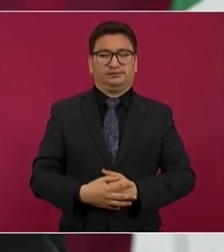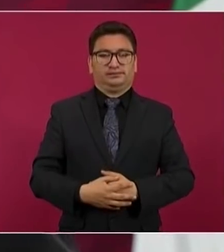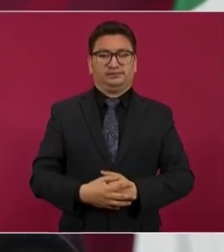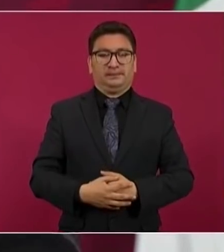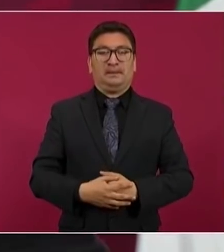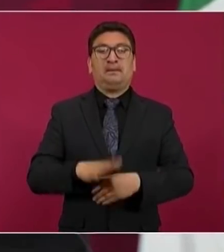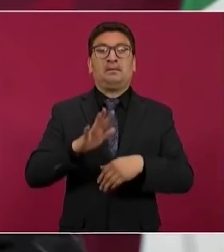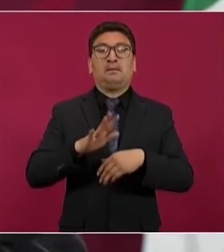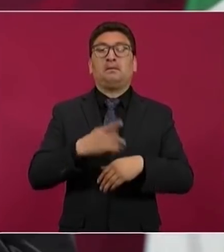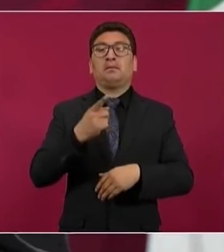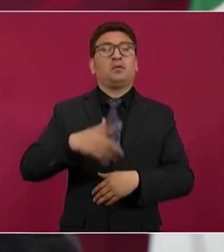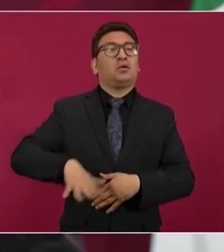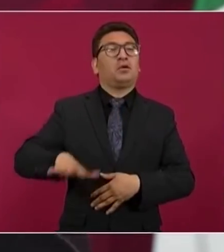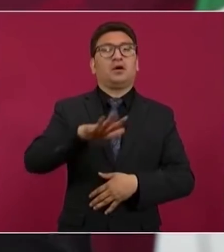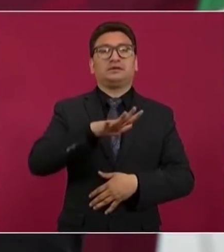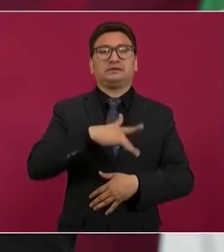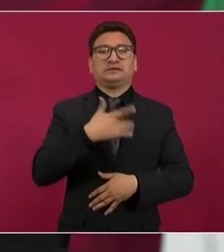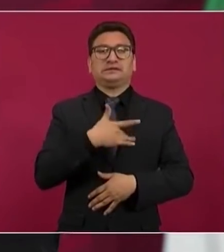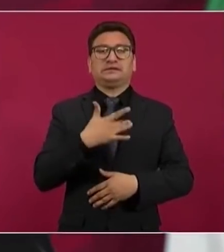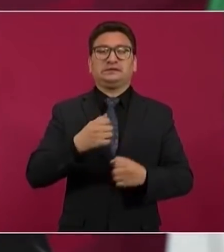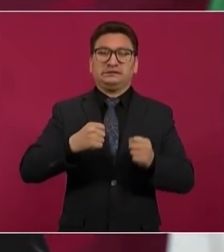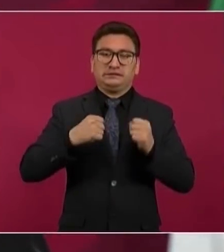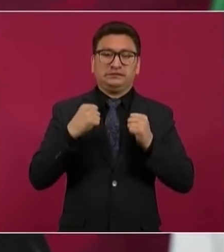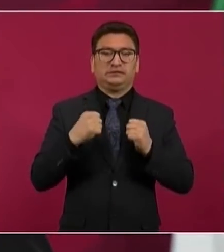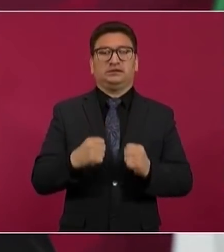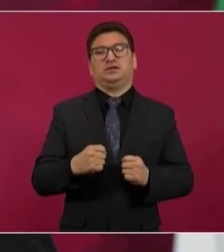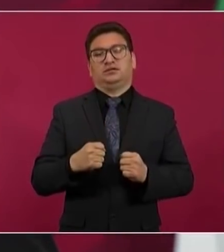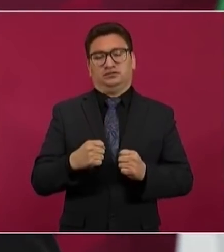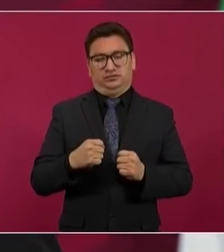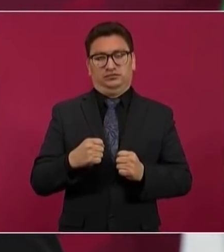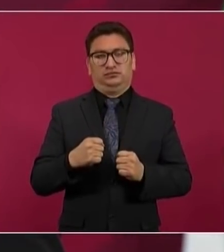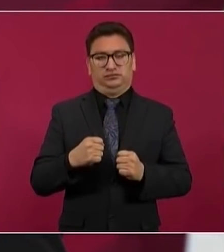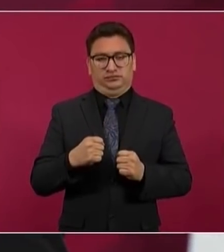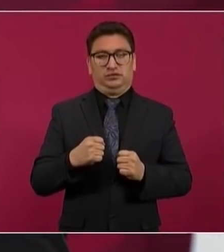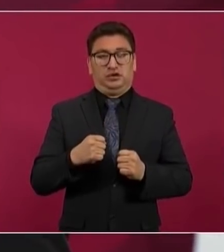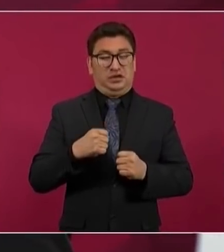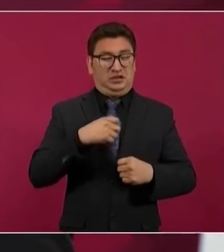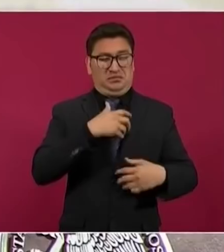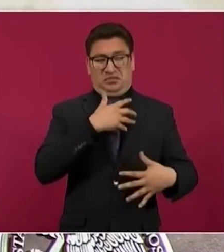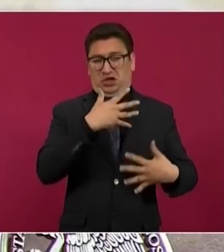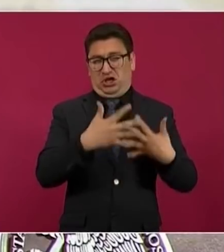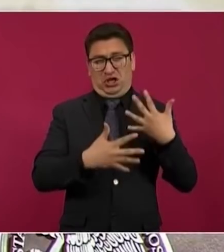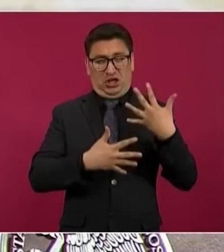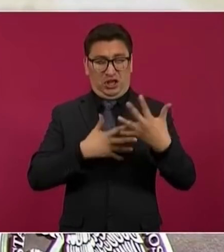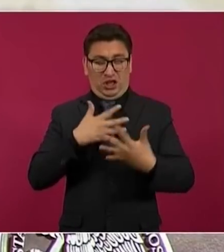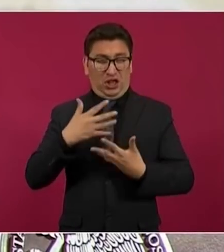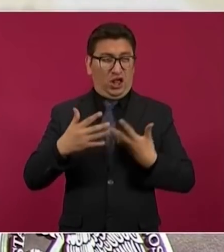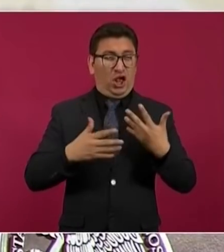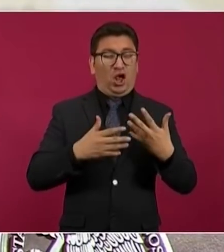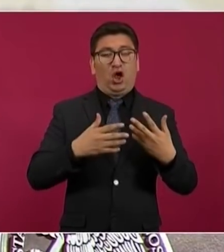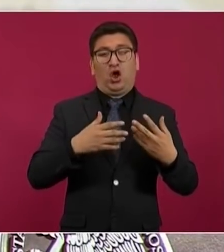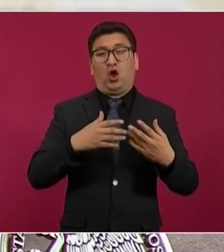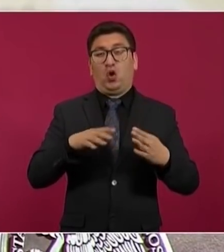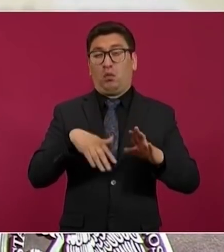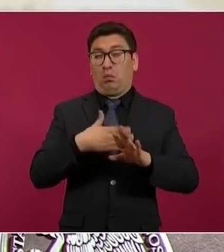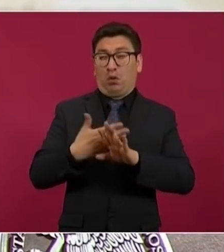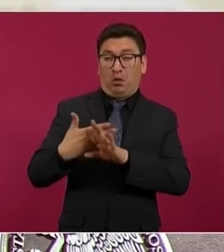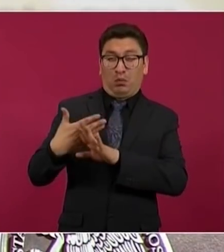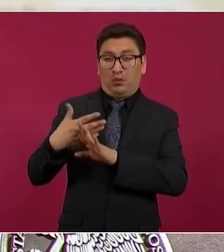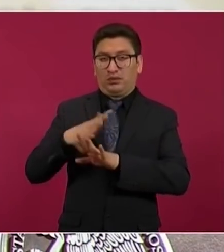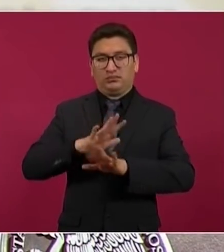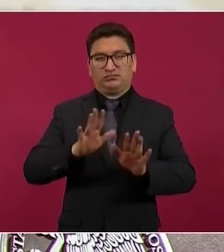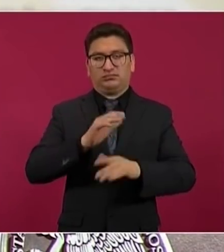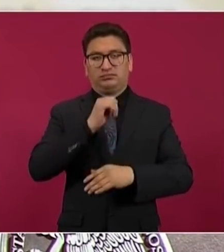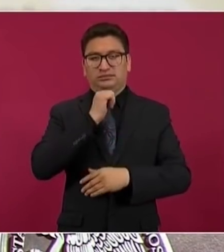con la seguridad de que no hay violencia y no hay espacio para